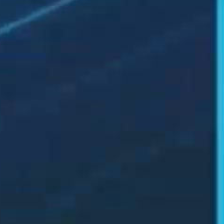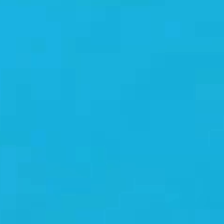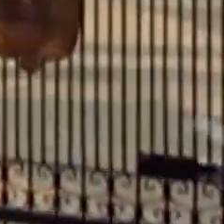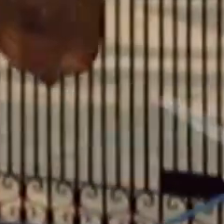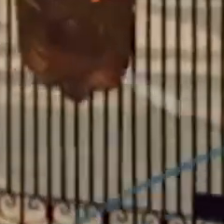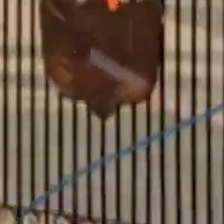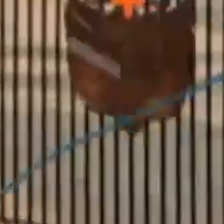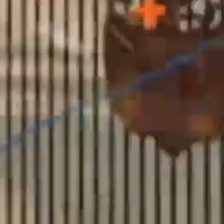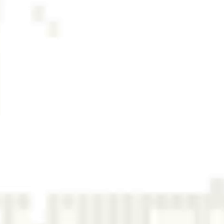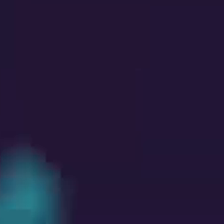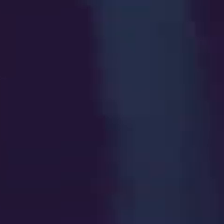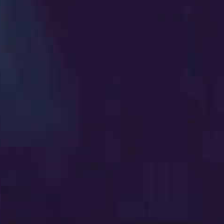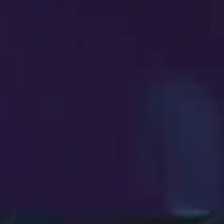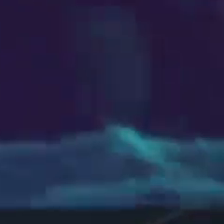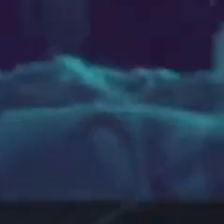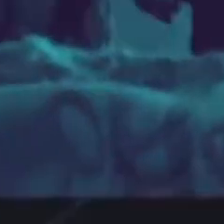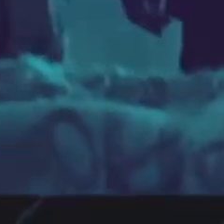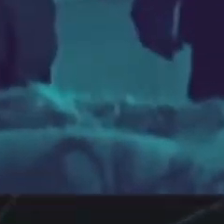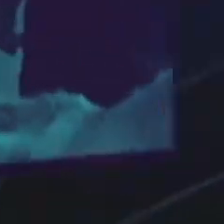i